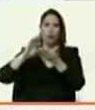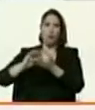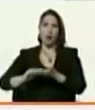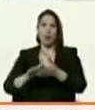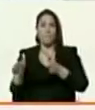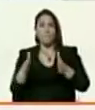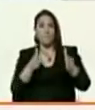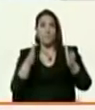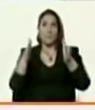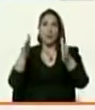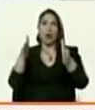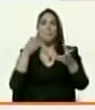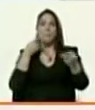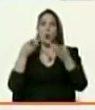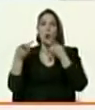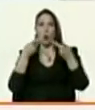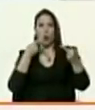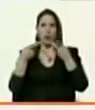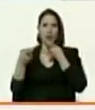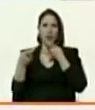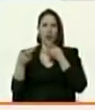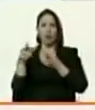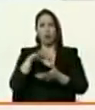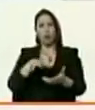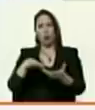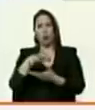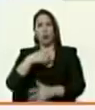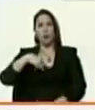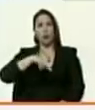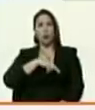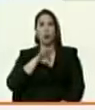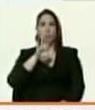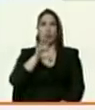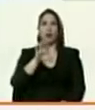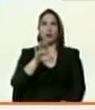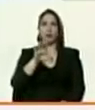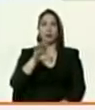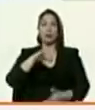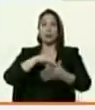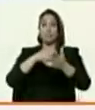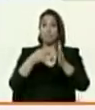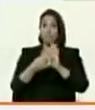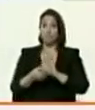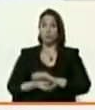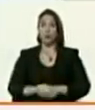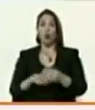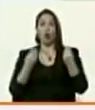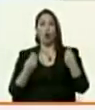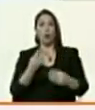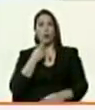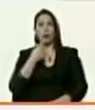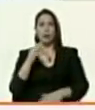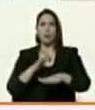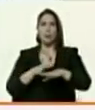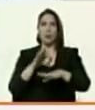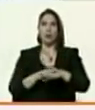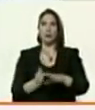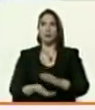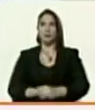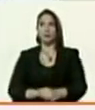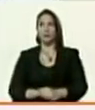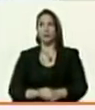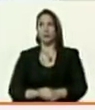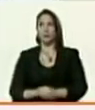vía política los asuntos de nuestra nación, sino como en efecto está ocurriendo, y